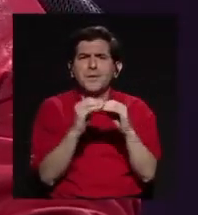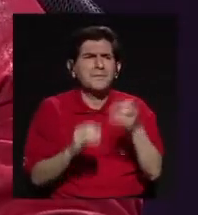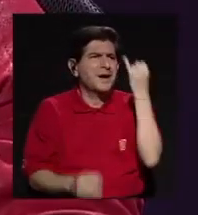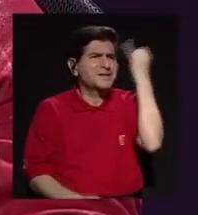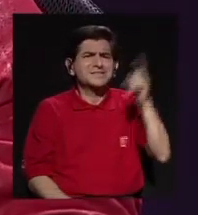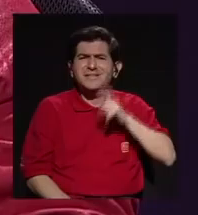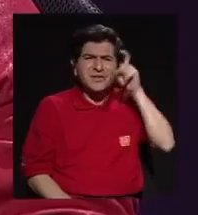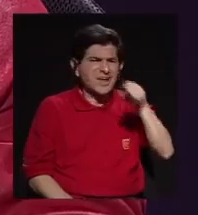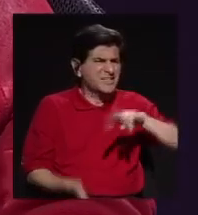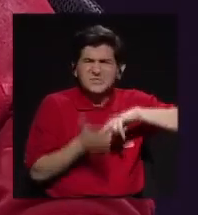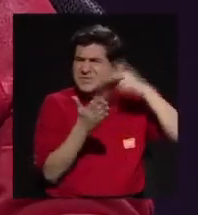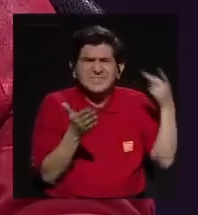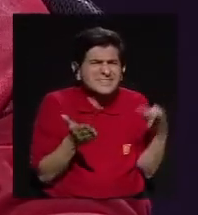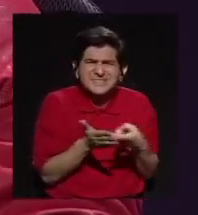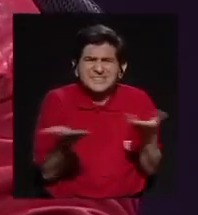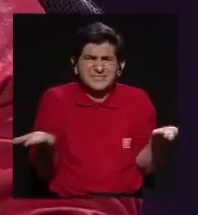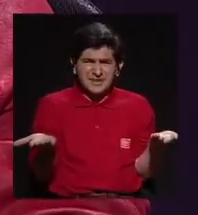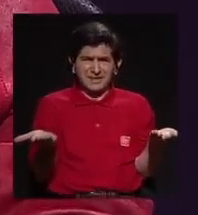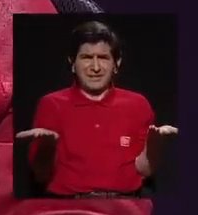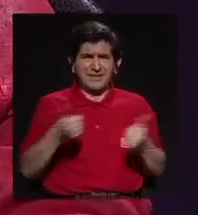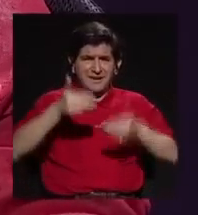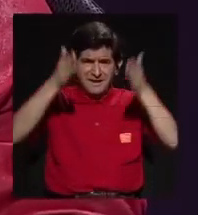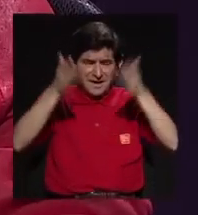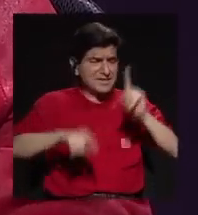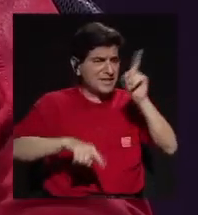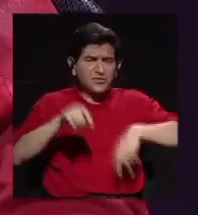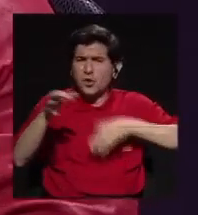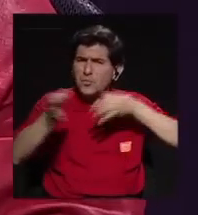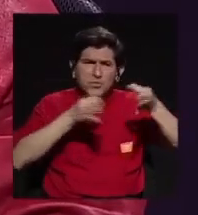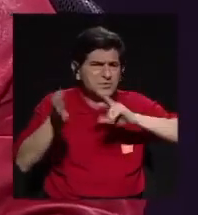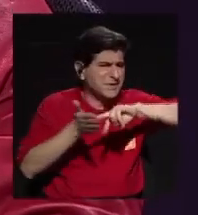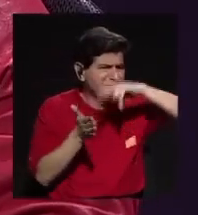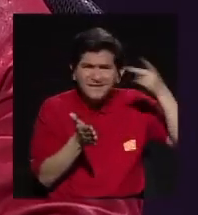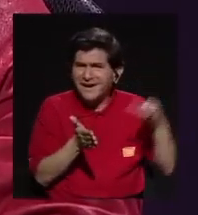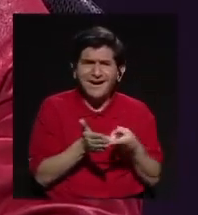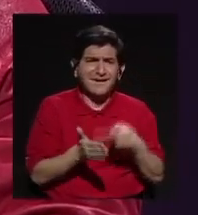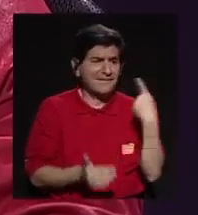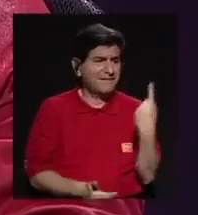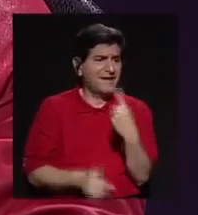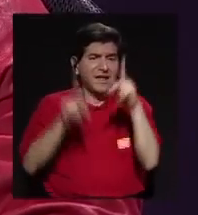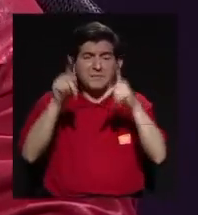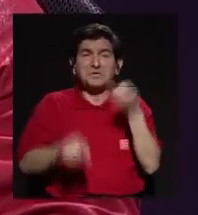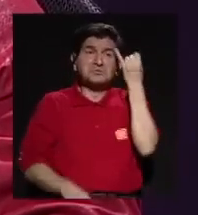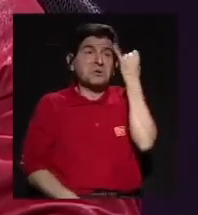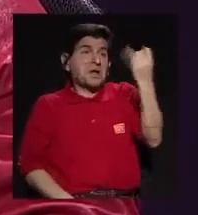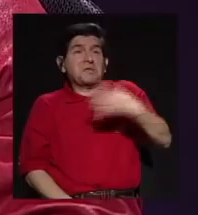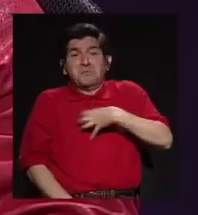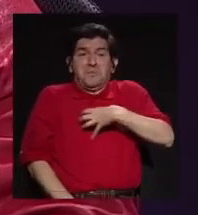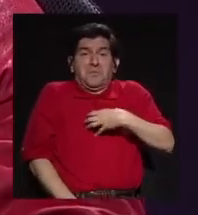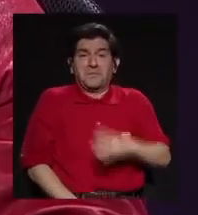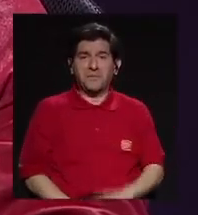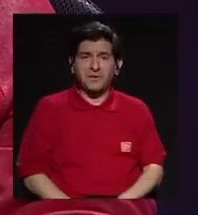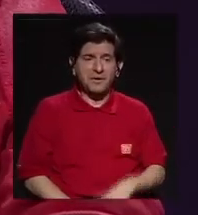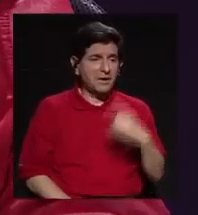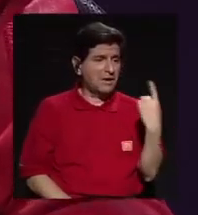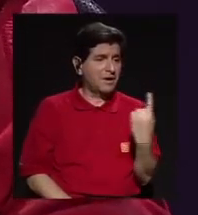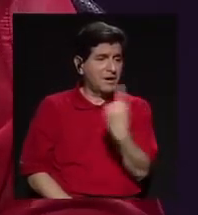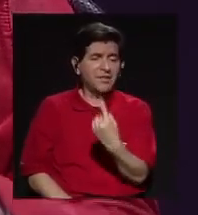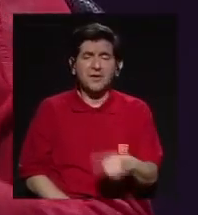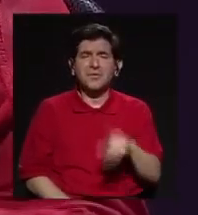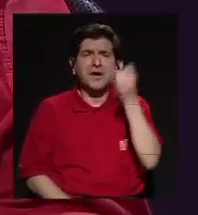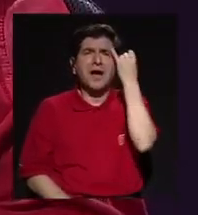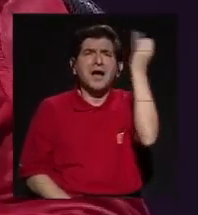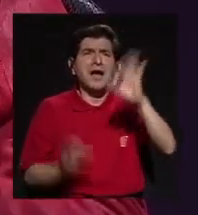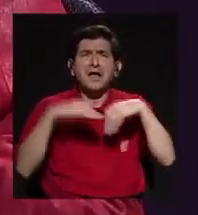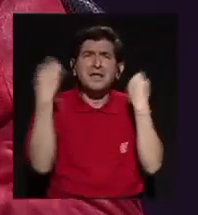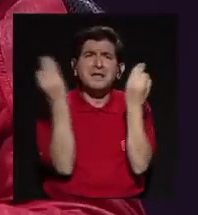sea, ¿qué es eso? Ninguno de los candidatos pudo explicar qué es eso. O sea, cada quien se hizo una idea de qué es, cada quien tiene una idea de la familia.